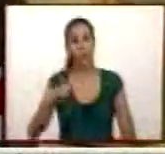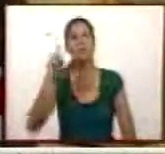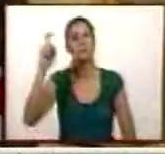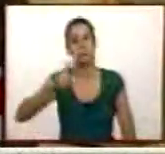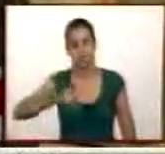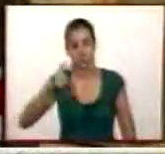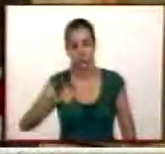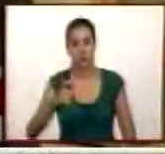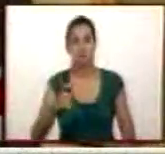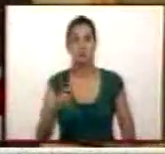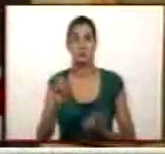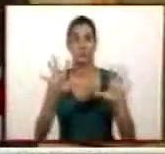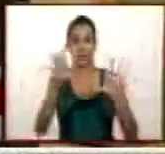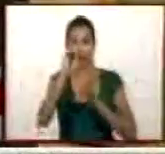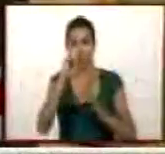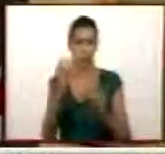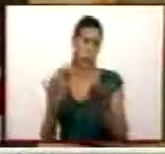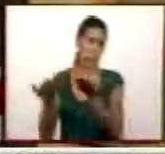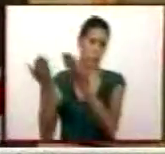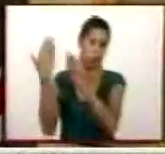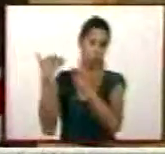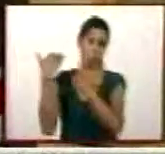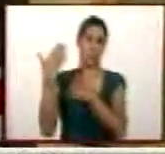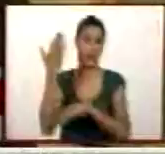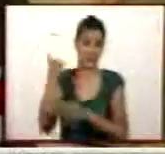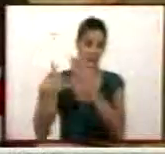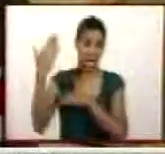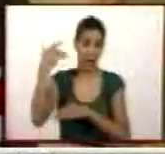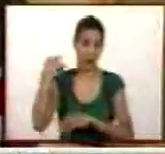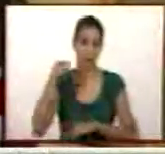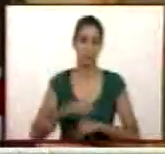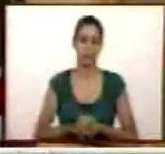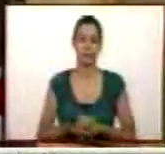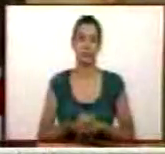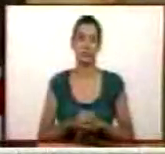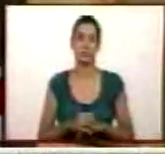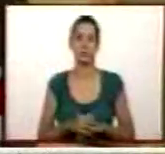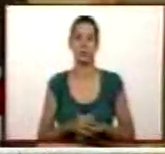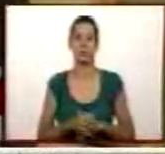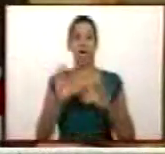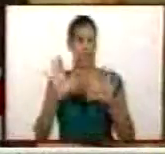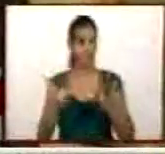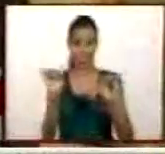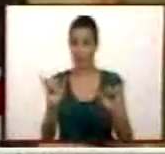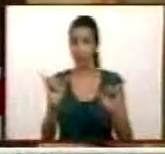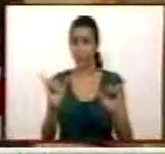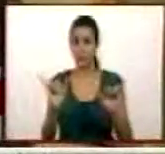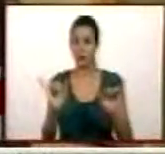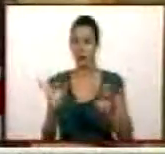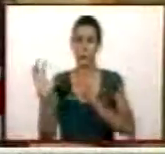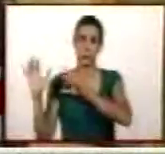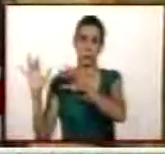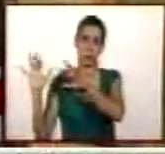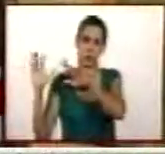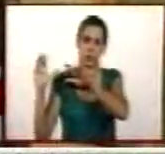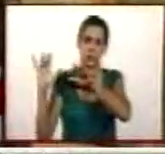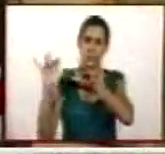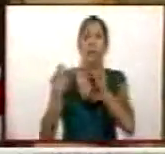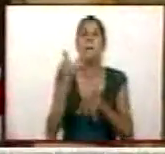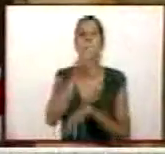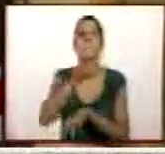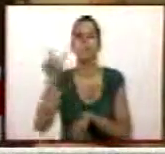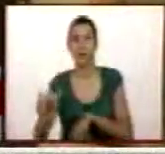requiere. Hace 10 años, ya en estas inmediaciones, se congregaron centenares de